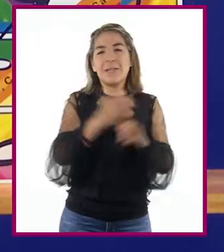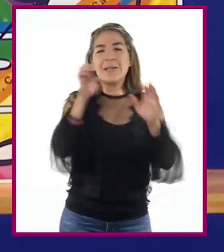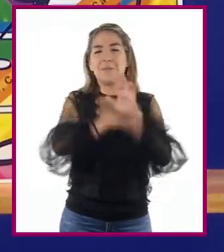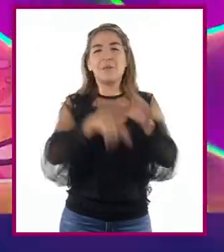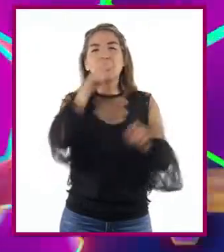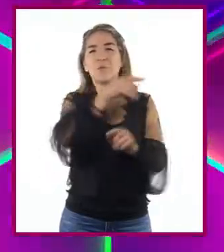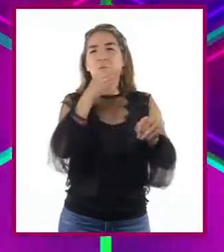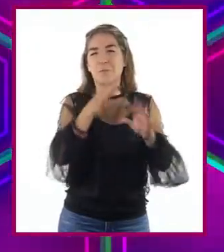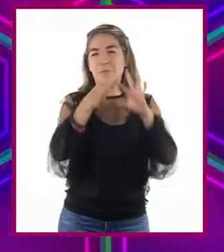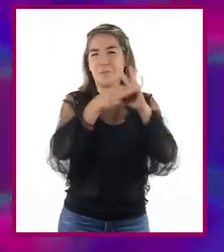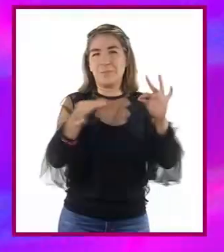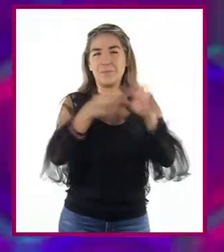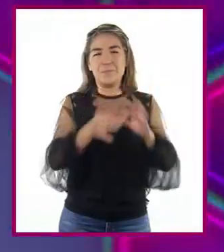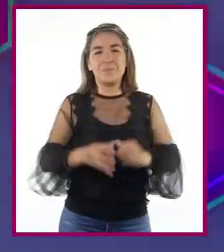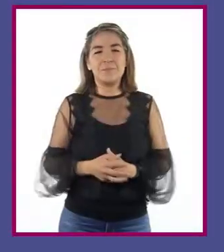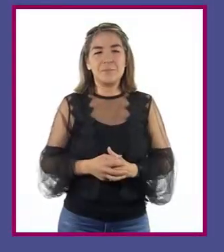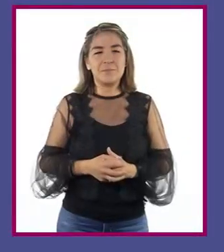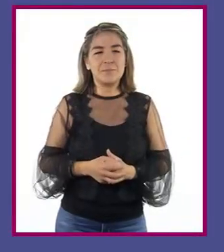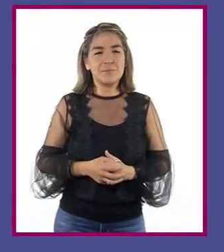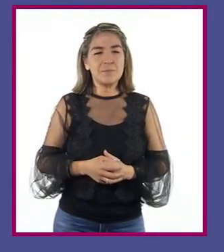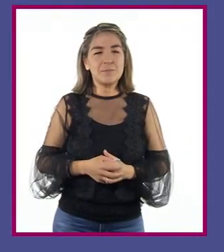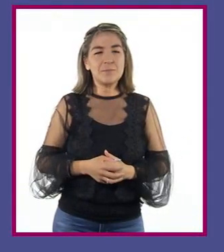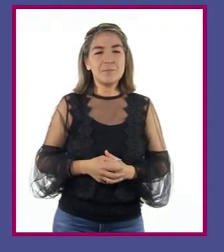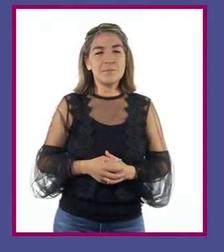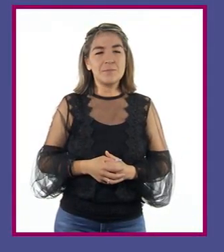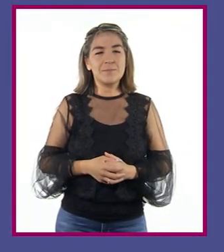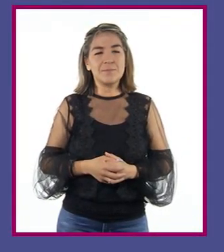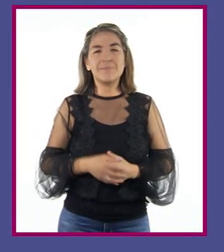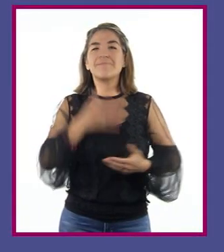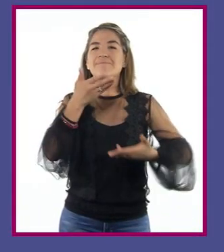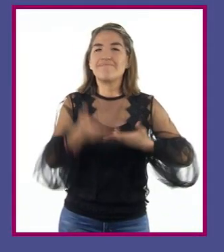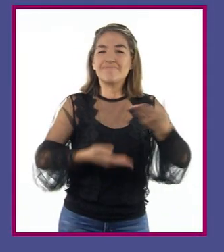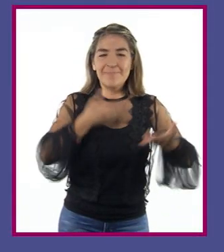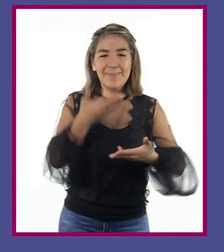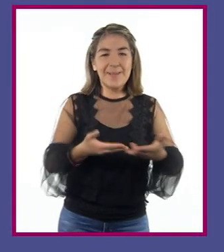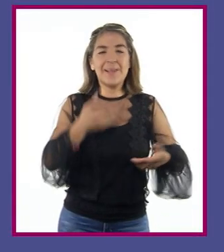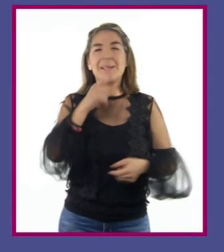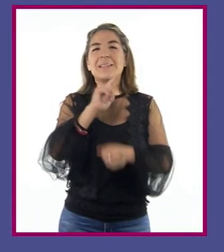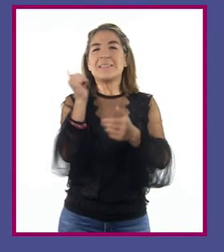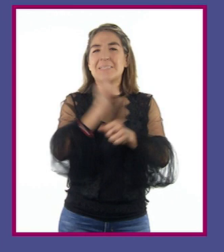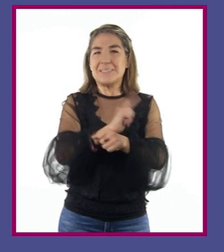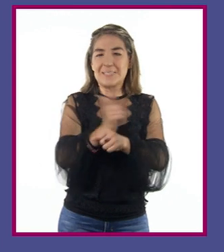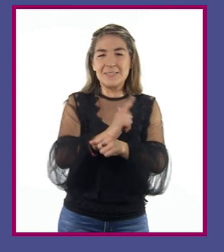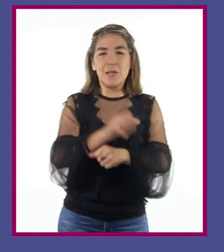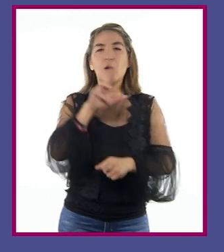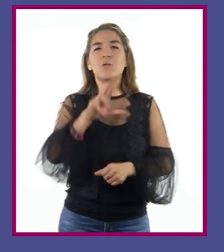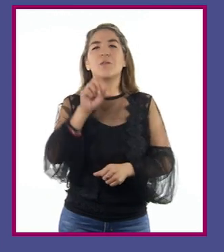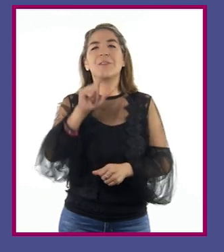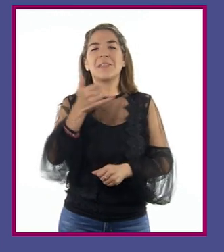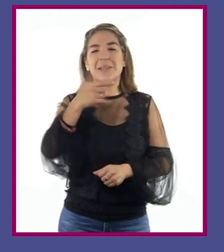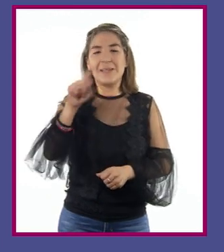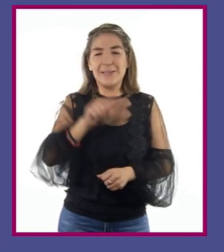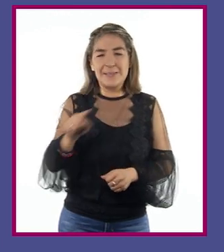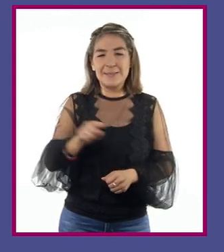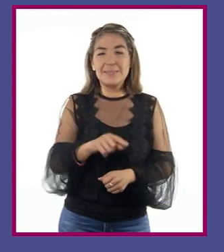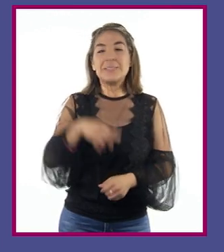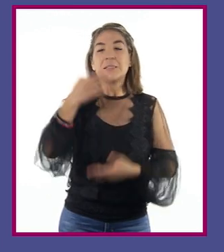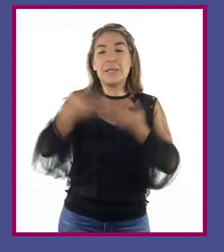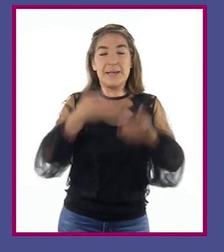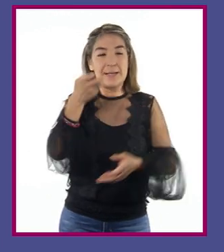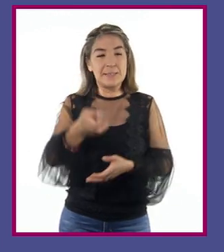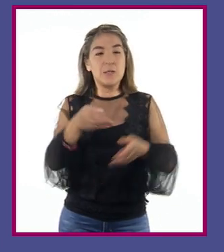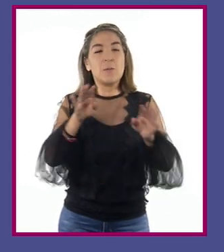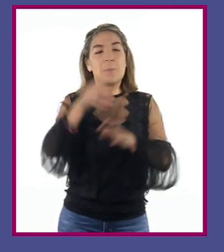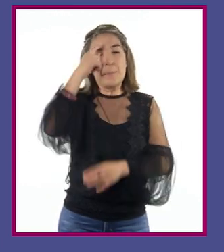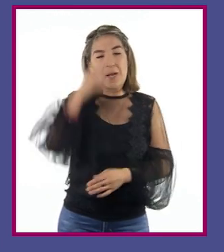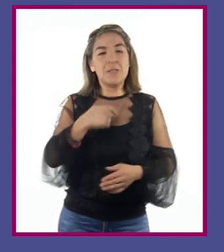que mencionas. Estimado licenciado Rodríguez, sirva la presente para saludarle y